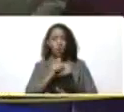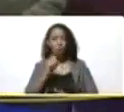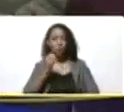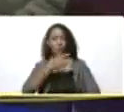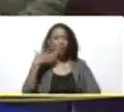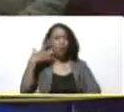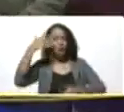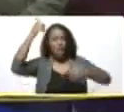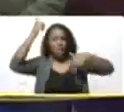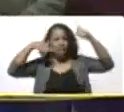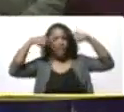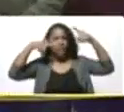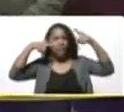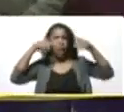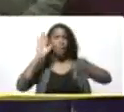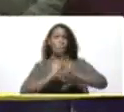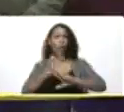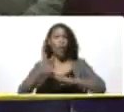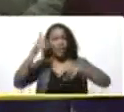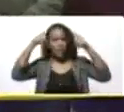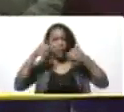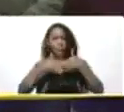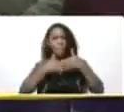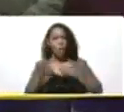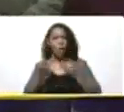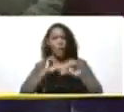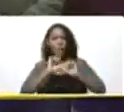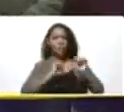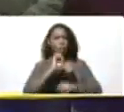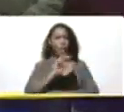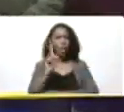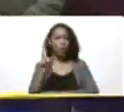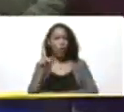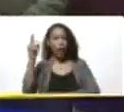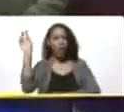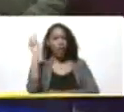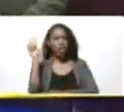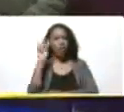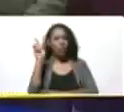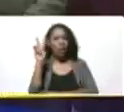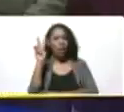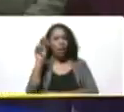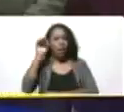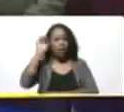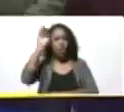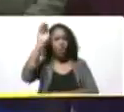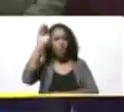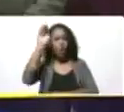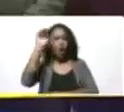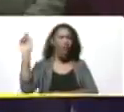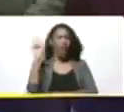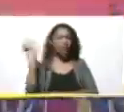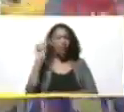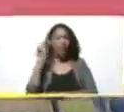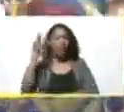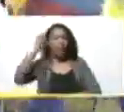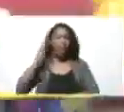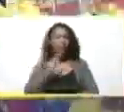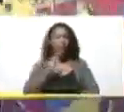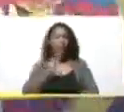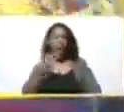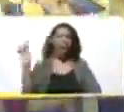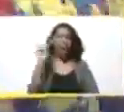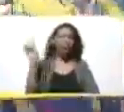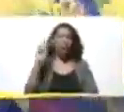Orgullosamente chavista, porque Chávez le abrió el siglo XXI a la Venezuela del futuro, a la Venezuela bolivariana, a